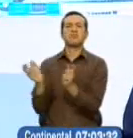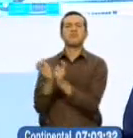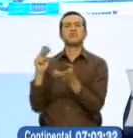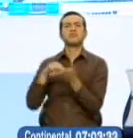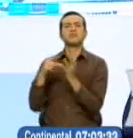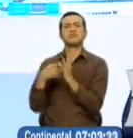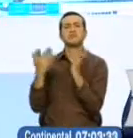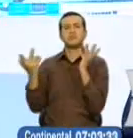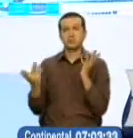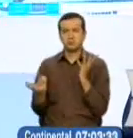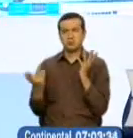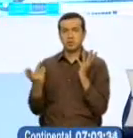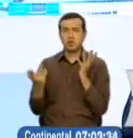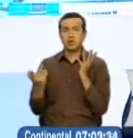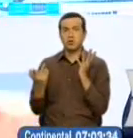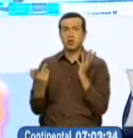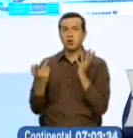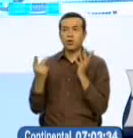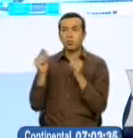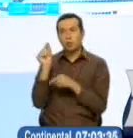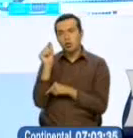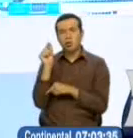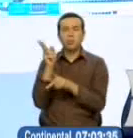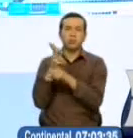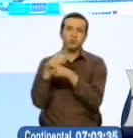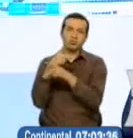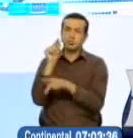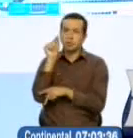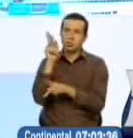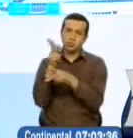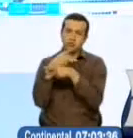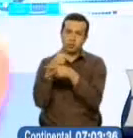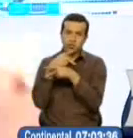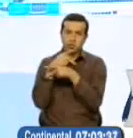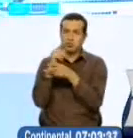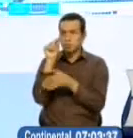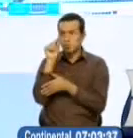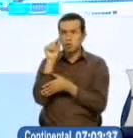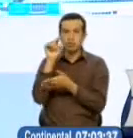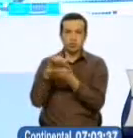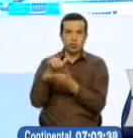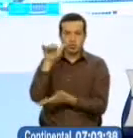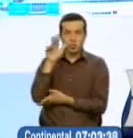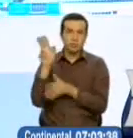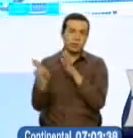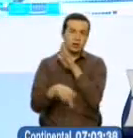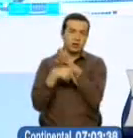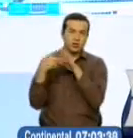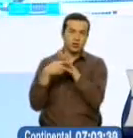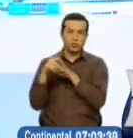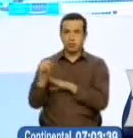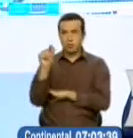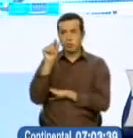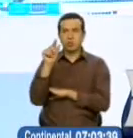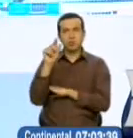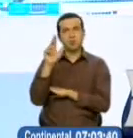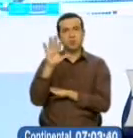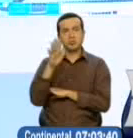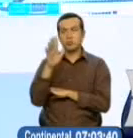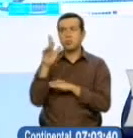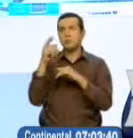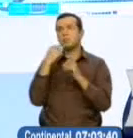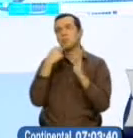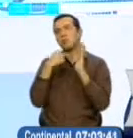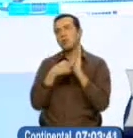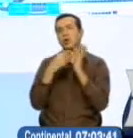denominar campos con producciones pequeñas y con reservas pequeñas. Estamos hablando con producciones